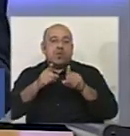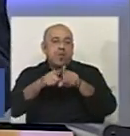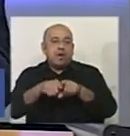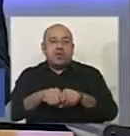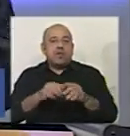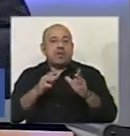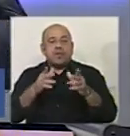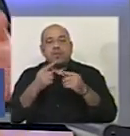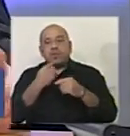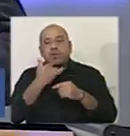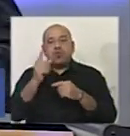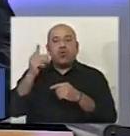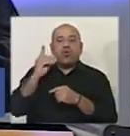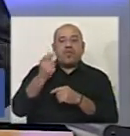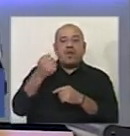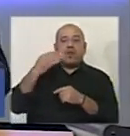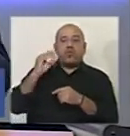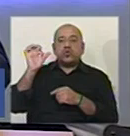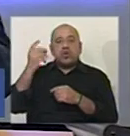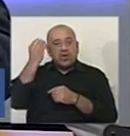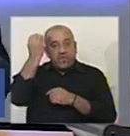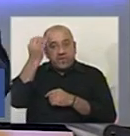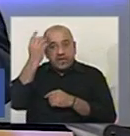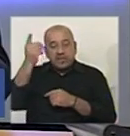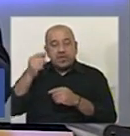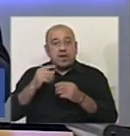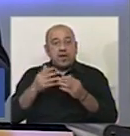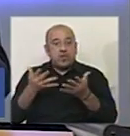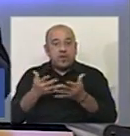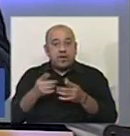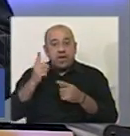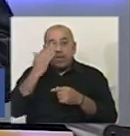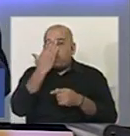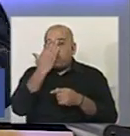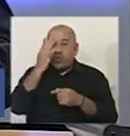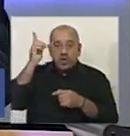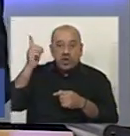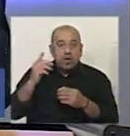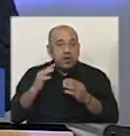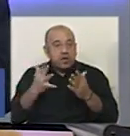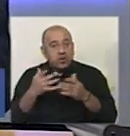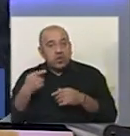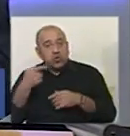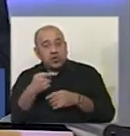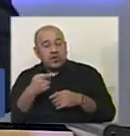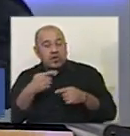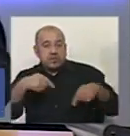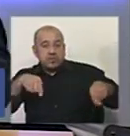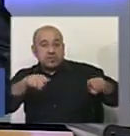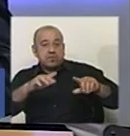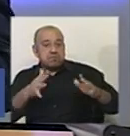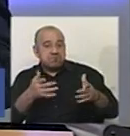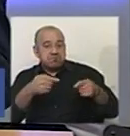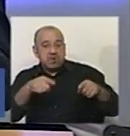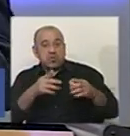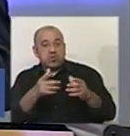Davos, como decías tú recién, o la conferencia que está teniendo lugar en Polonia, contra estas